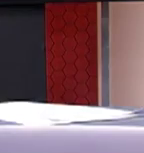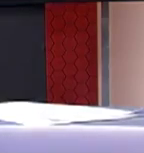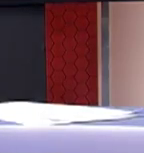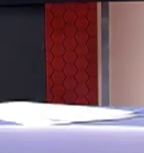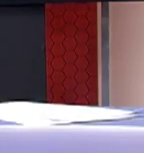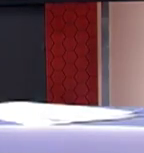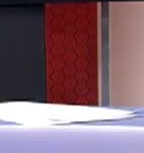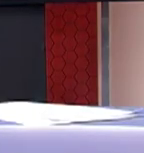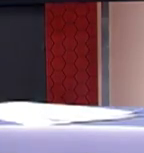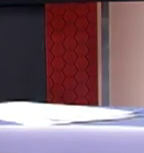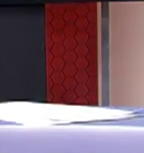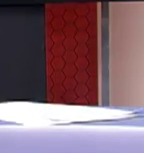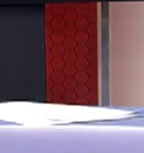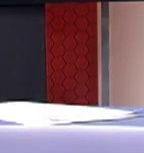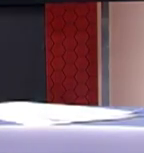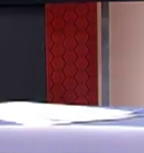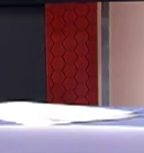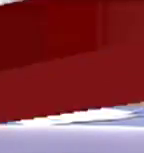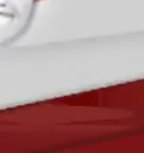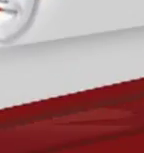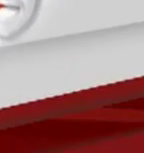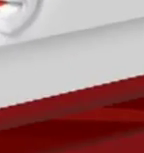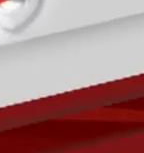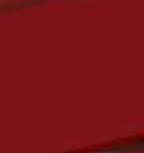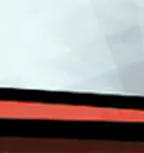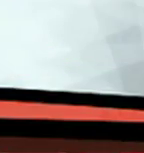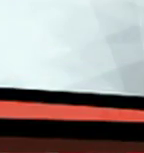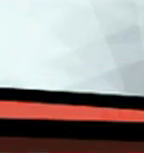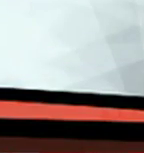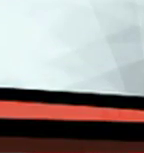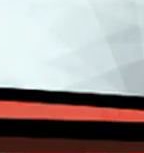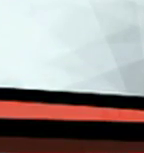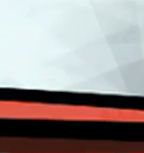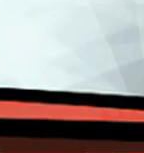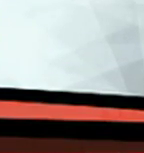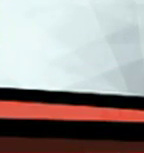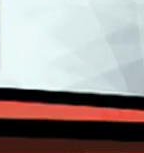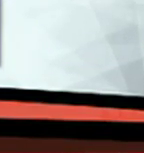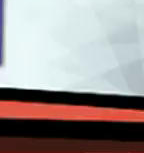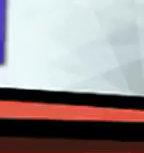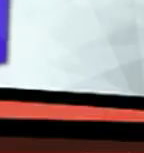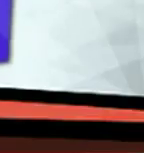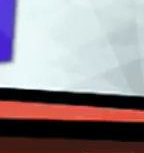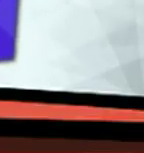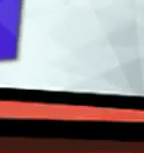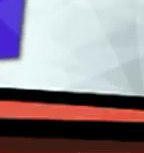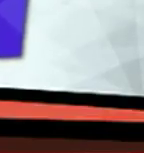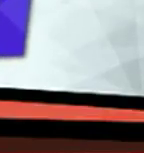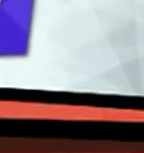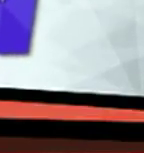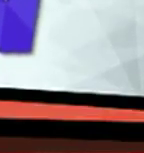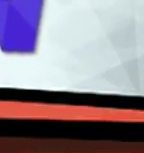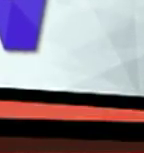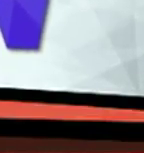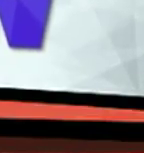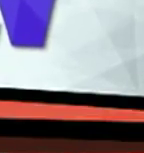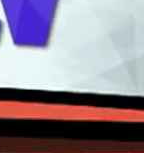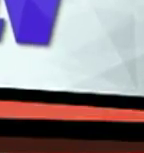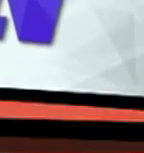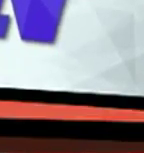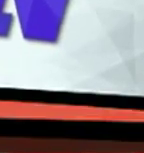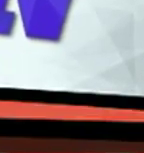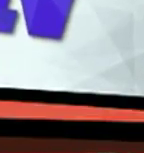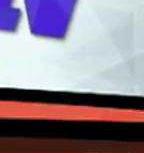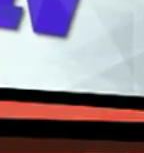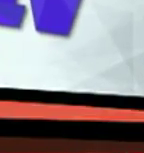22 tienen información cultural. ¿Qué tal, Pati, Omar? Como siempre, es un placer saludarlos a ustedes y a los amigos de México